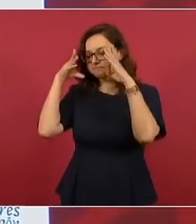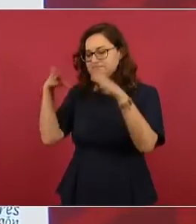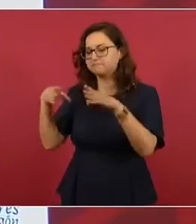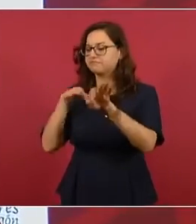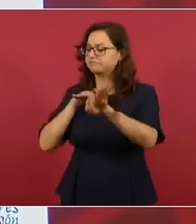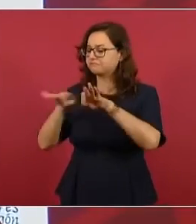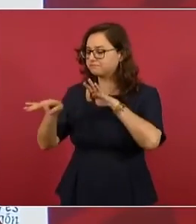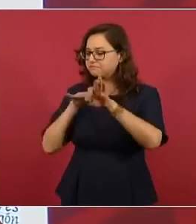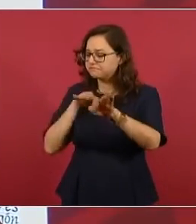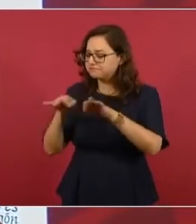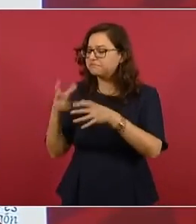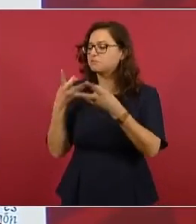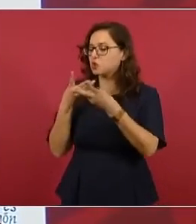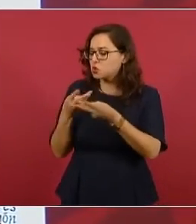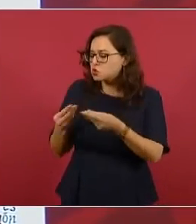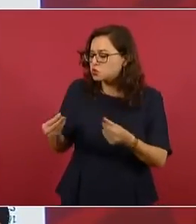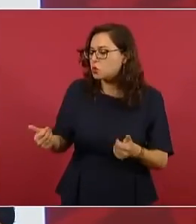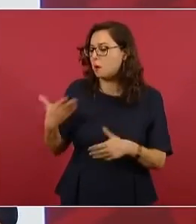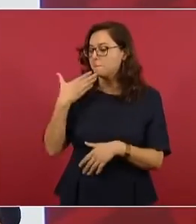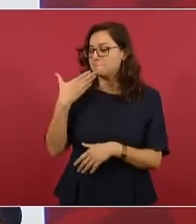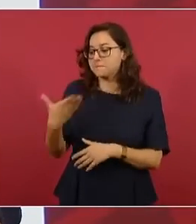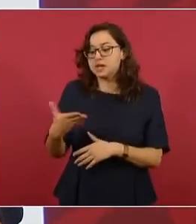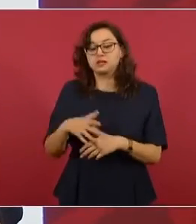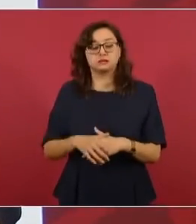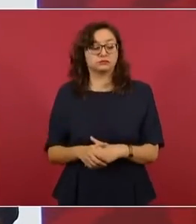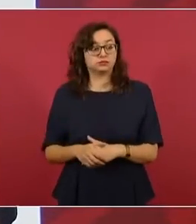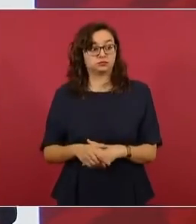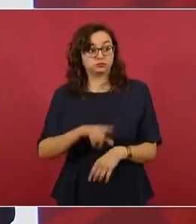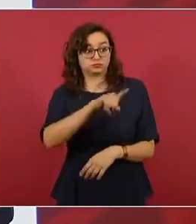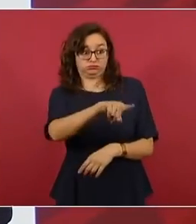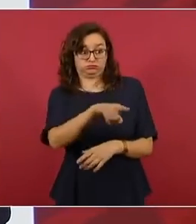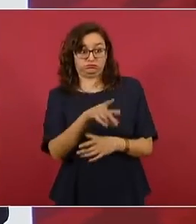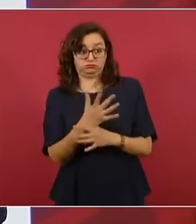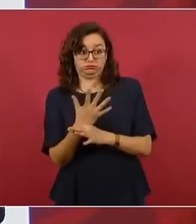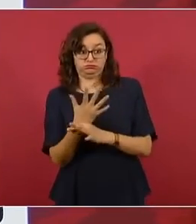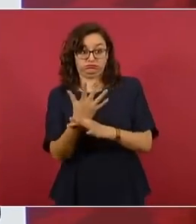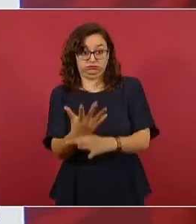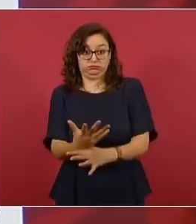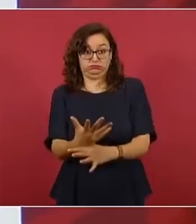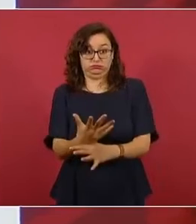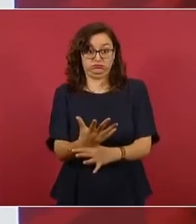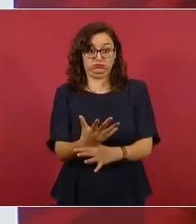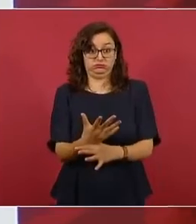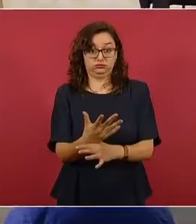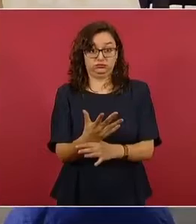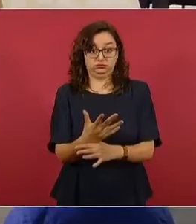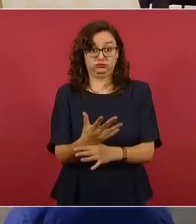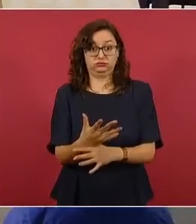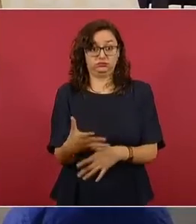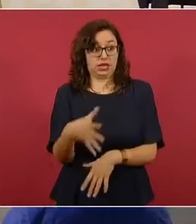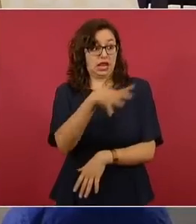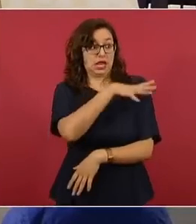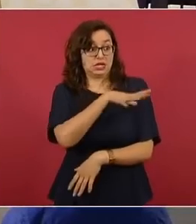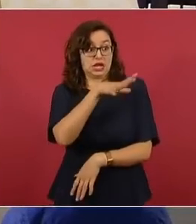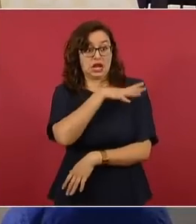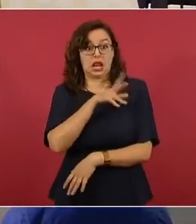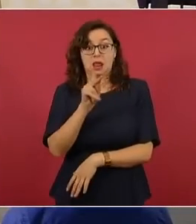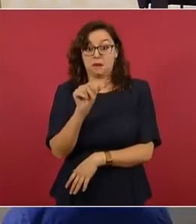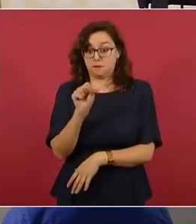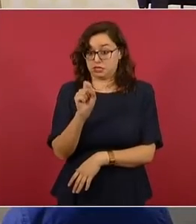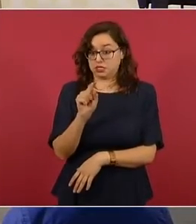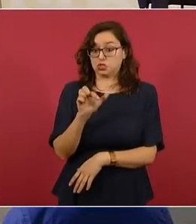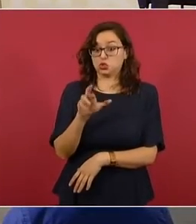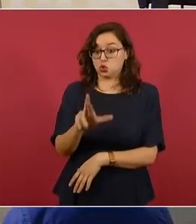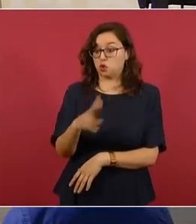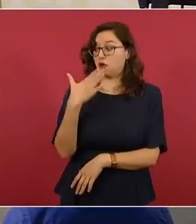Y si tú mencionas de que hay una persona… Sí, el general Pastor es una persona que conoce muy bien del